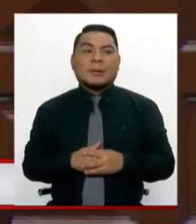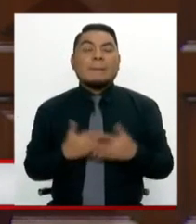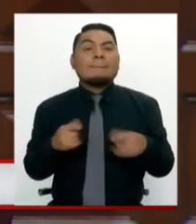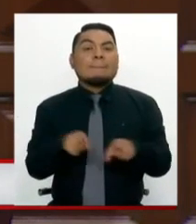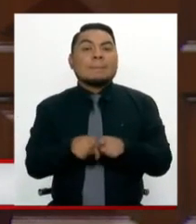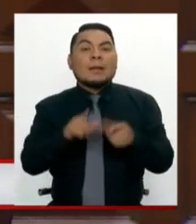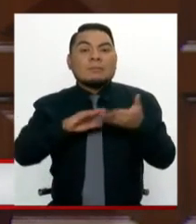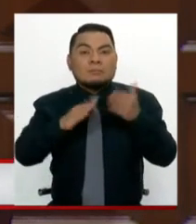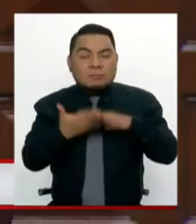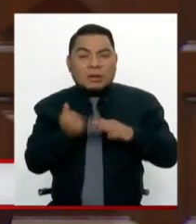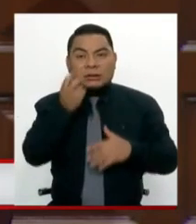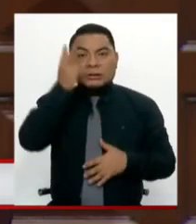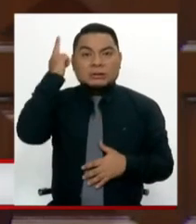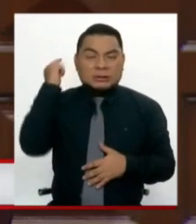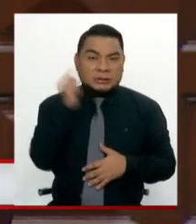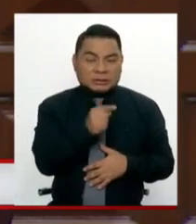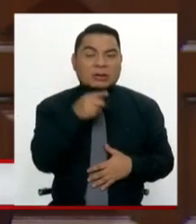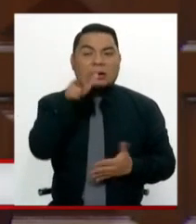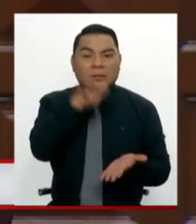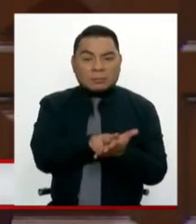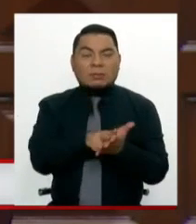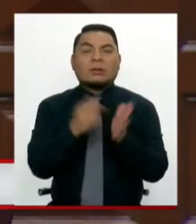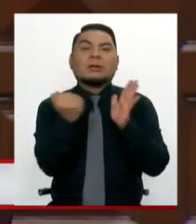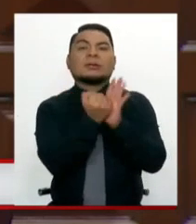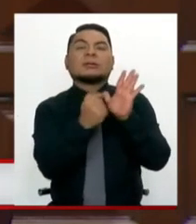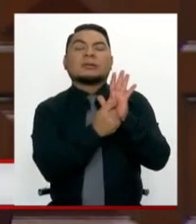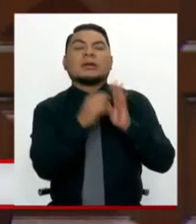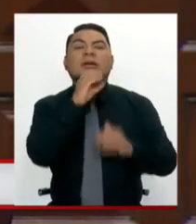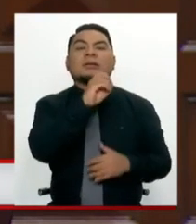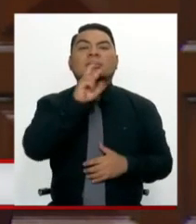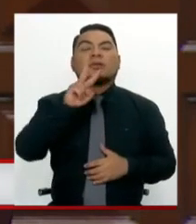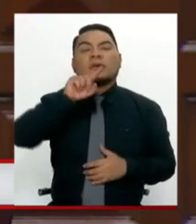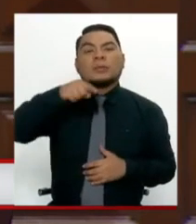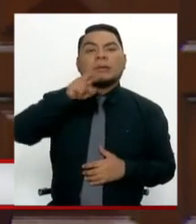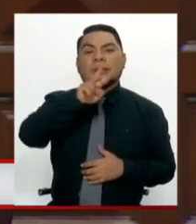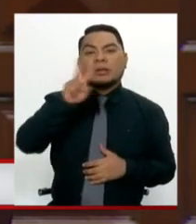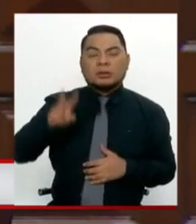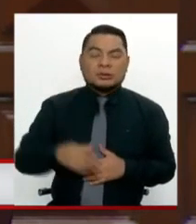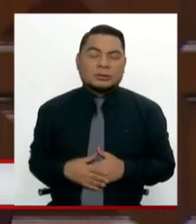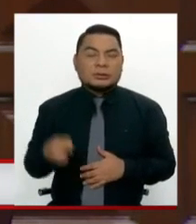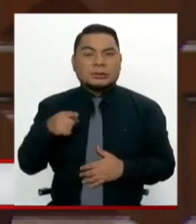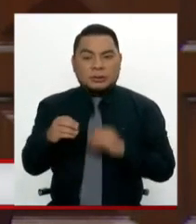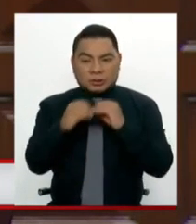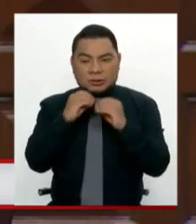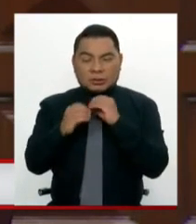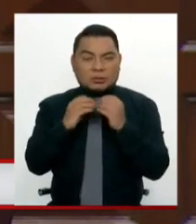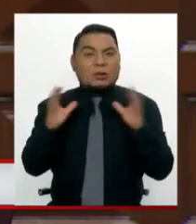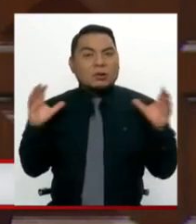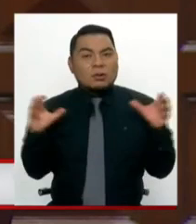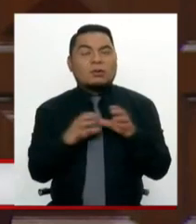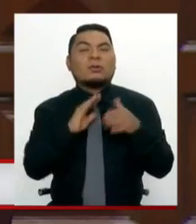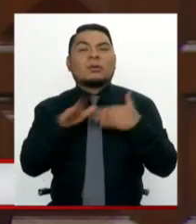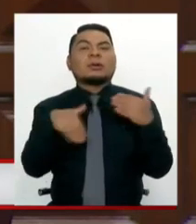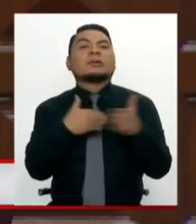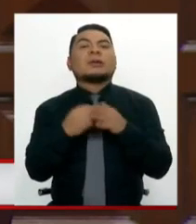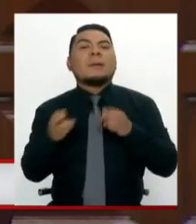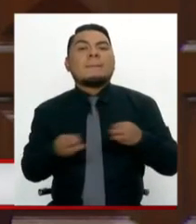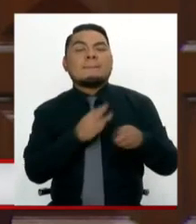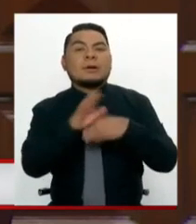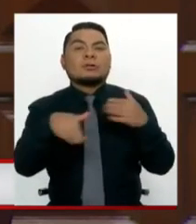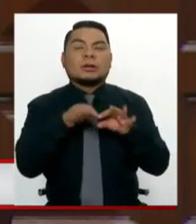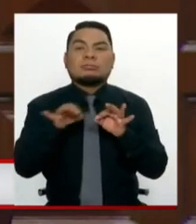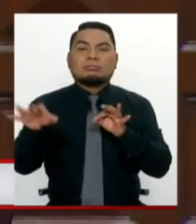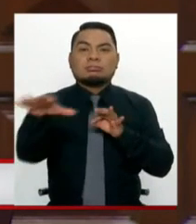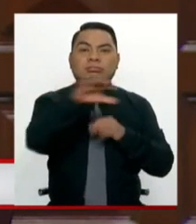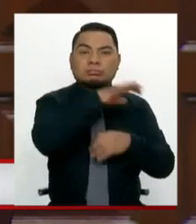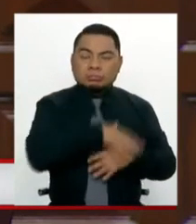y de los pueblos indígenas, se aprobó el Decreto Supremo 02-2022, que modifica la conformación del mecanismo